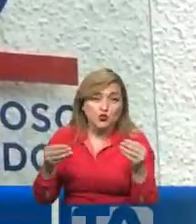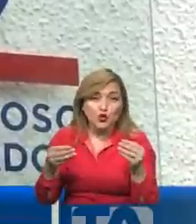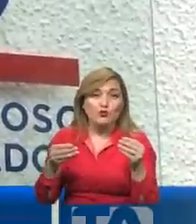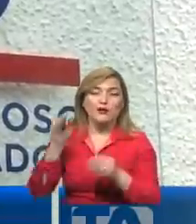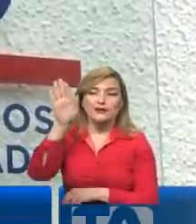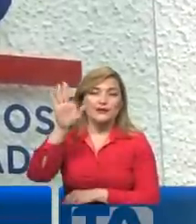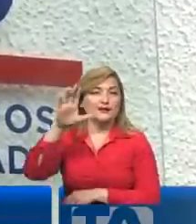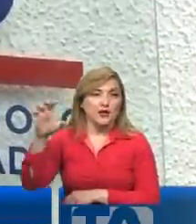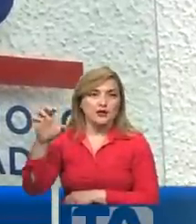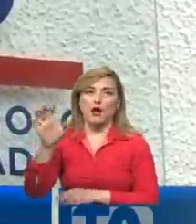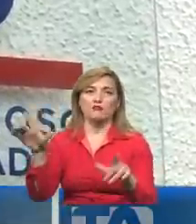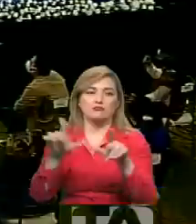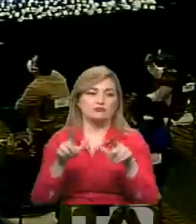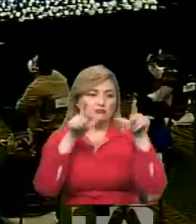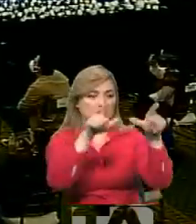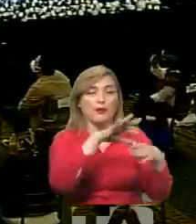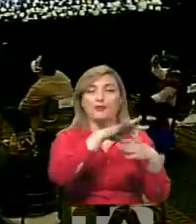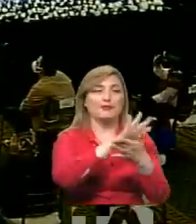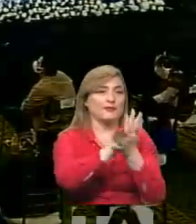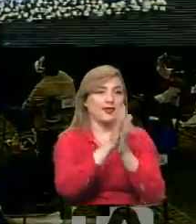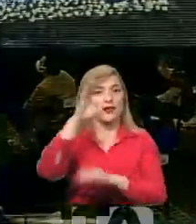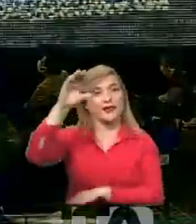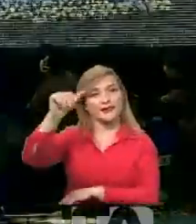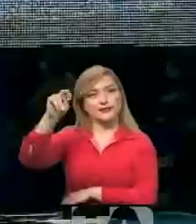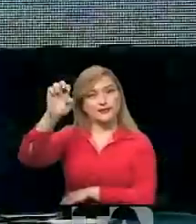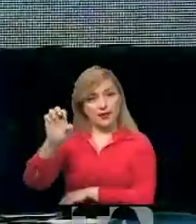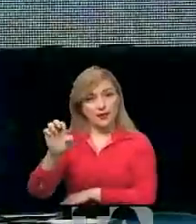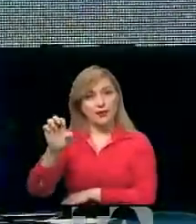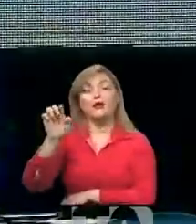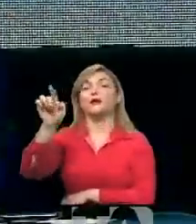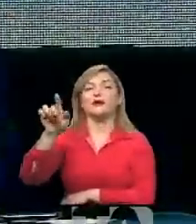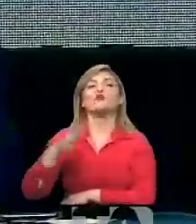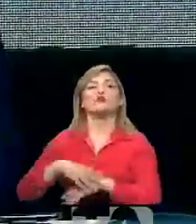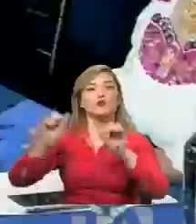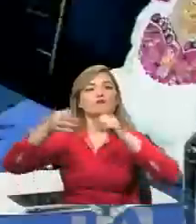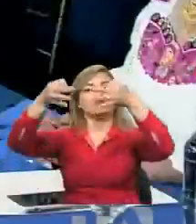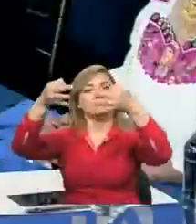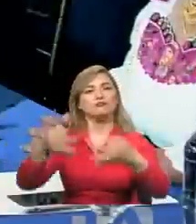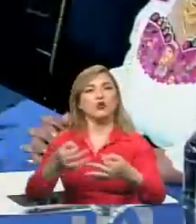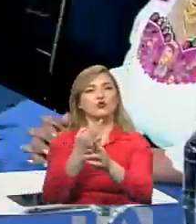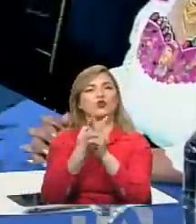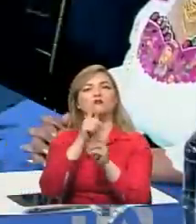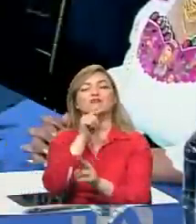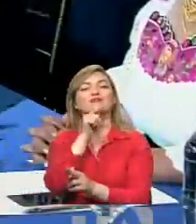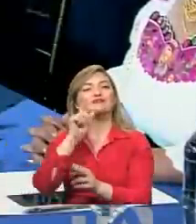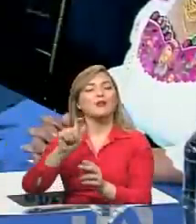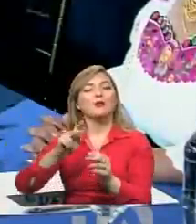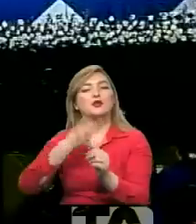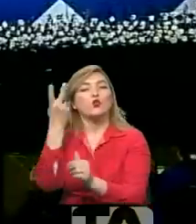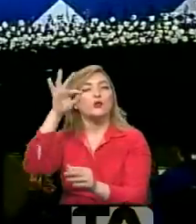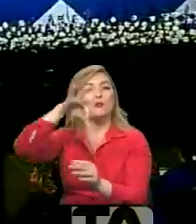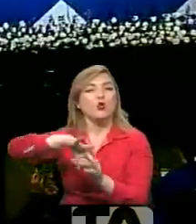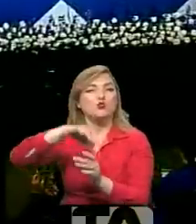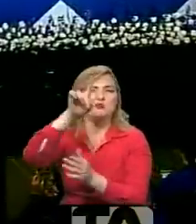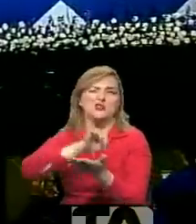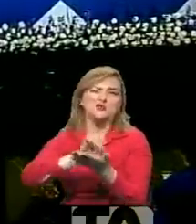certificación de que no queda tema pendiente. Y entonces, el Consejo Nacional Electoral podrá oficializar los resultados, algo que podría tomar